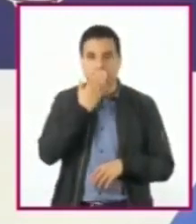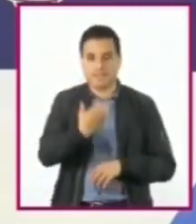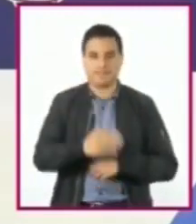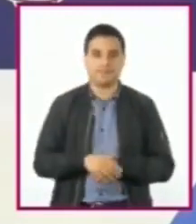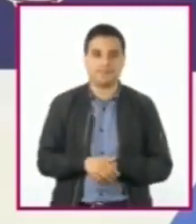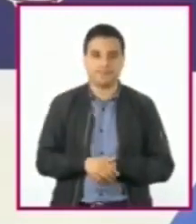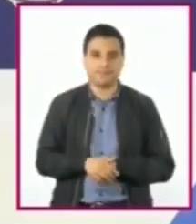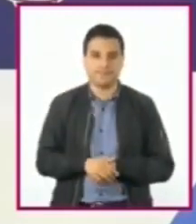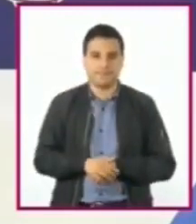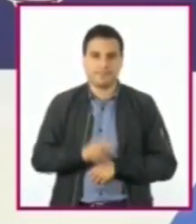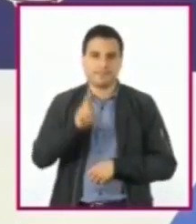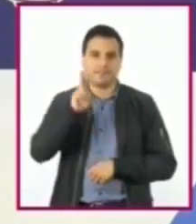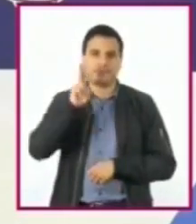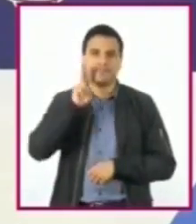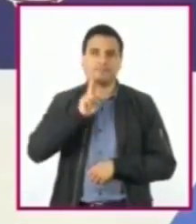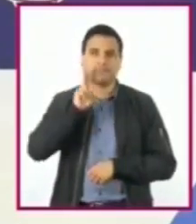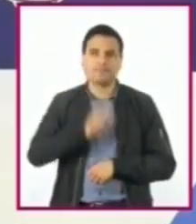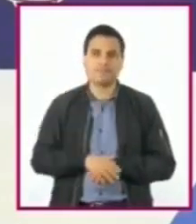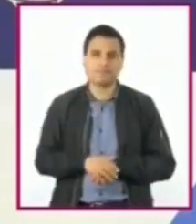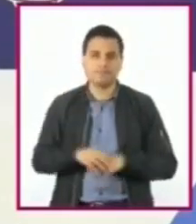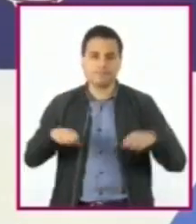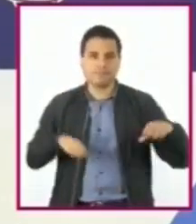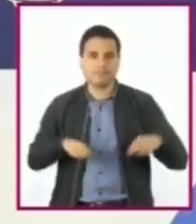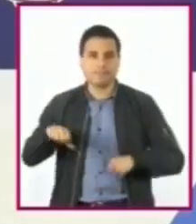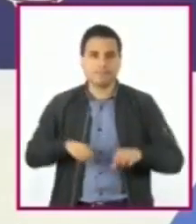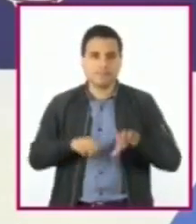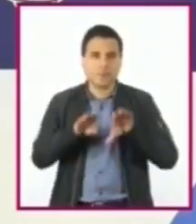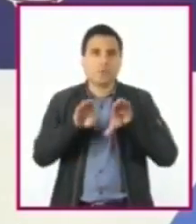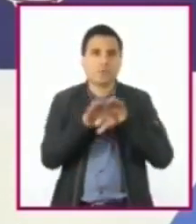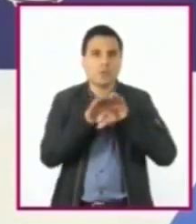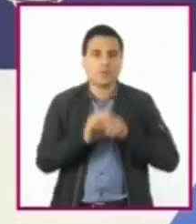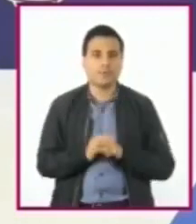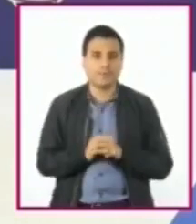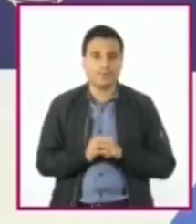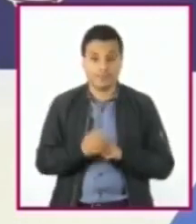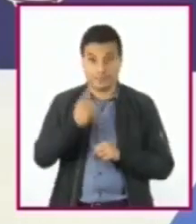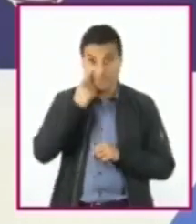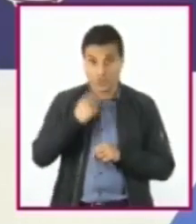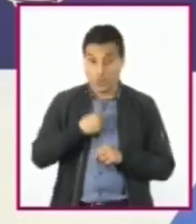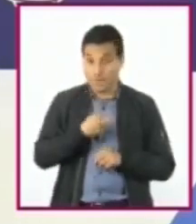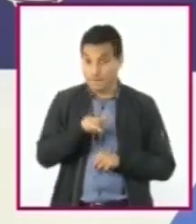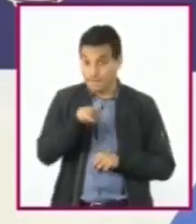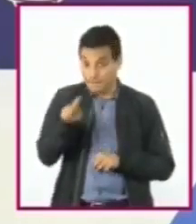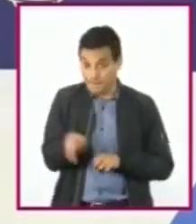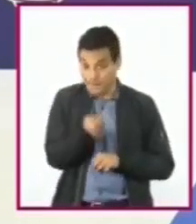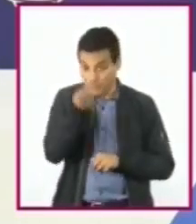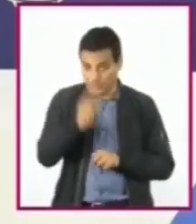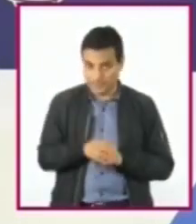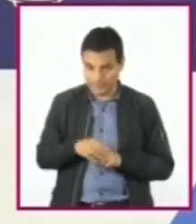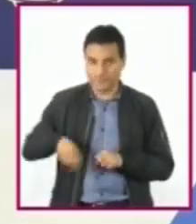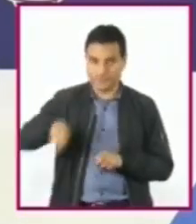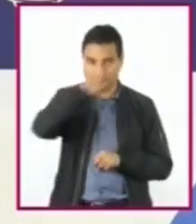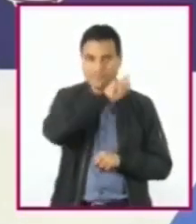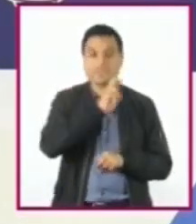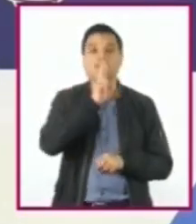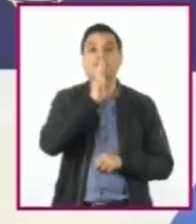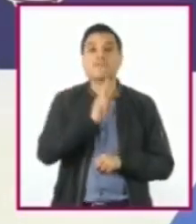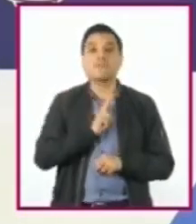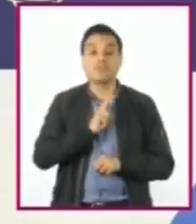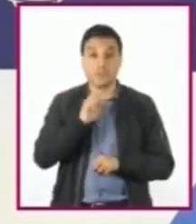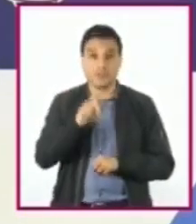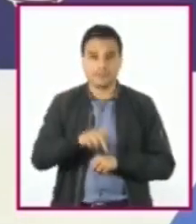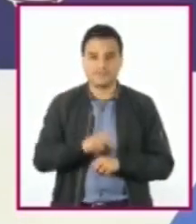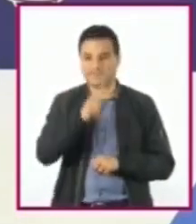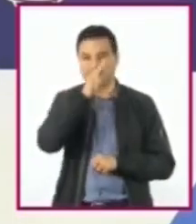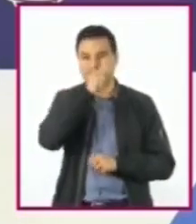Pero, ¿cuál sería la dinámica? Por cada pregunta que yo te haga, espero tu respuesta correcta. No